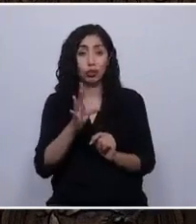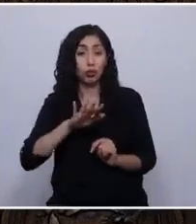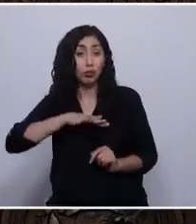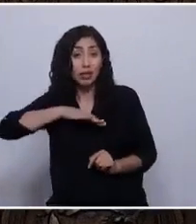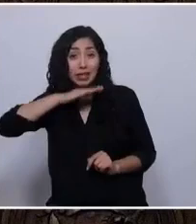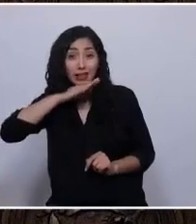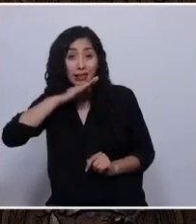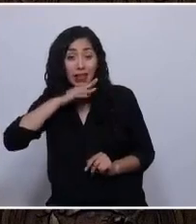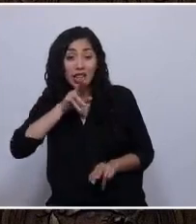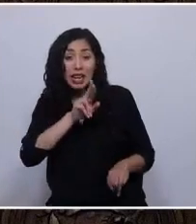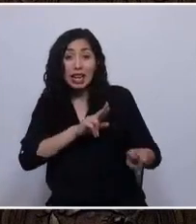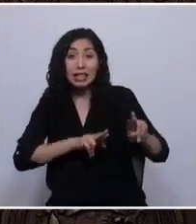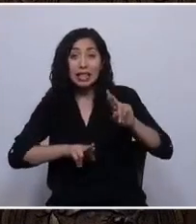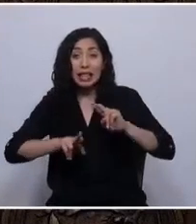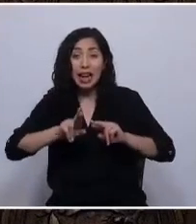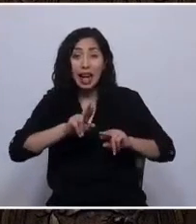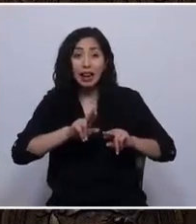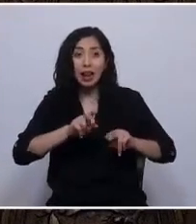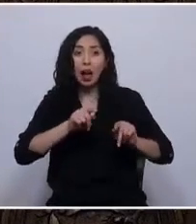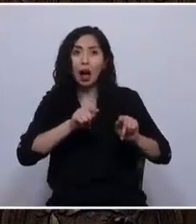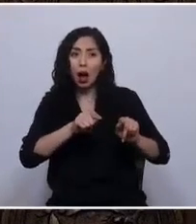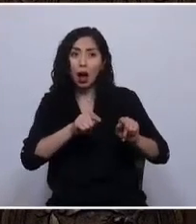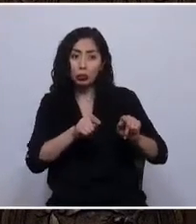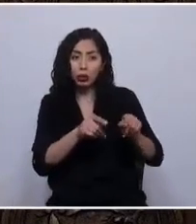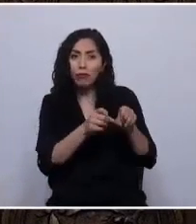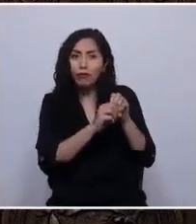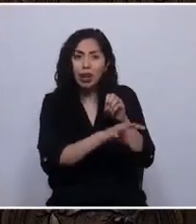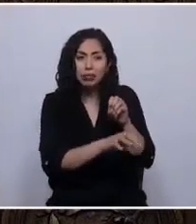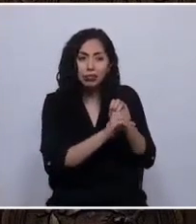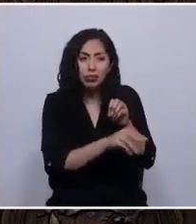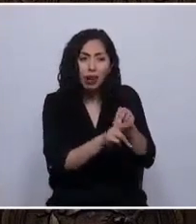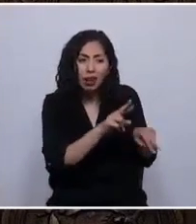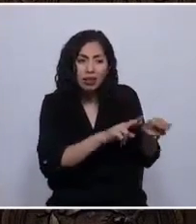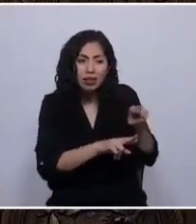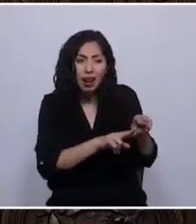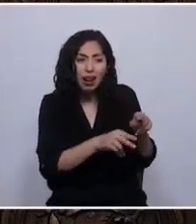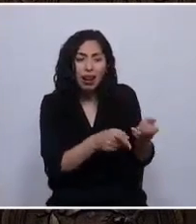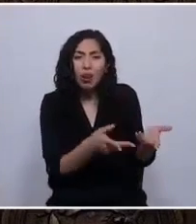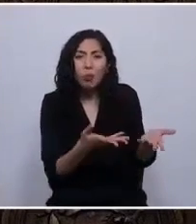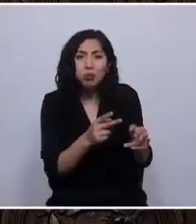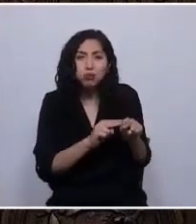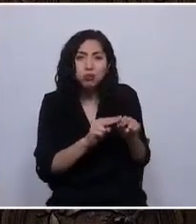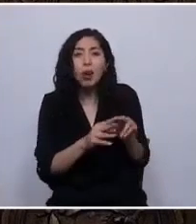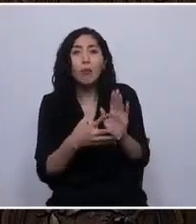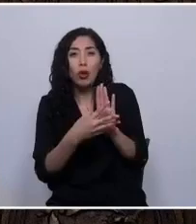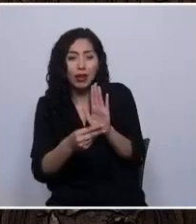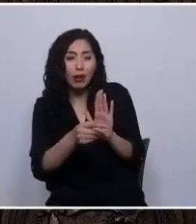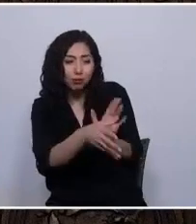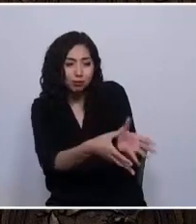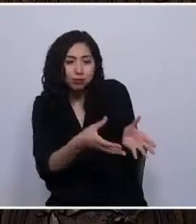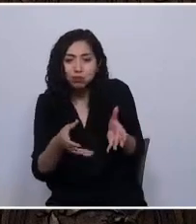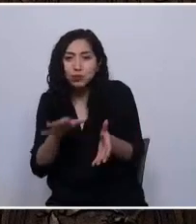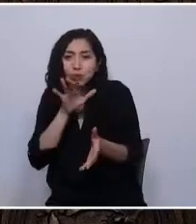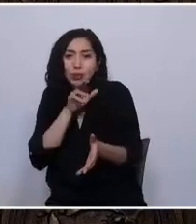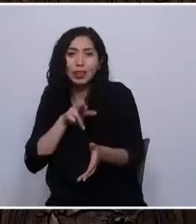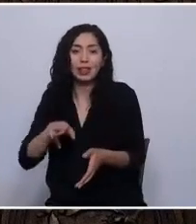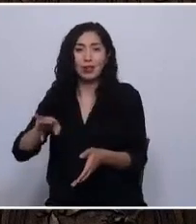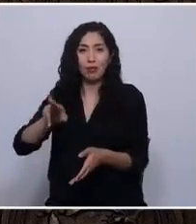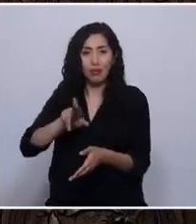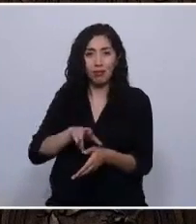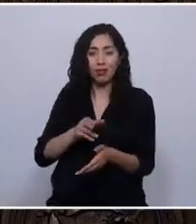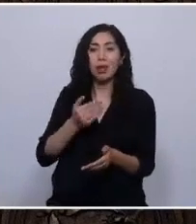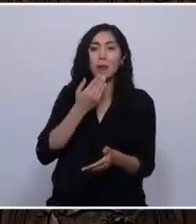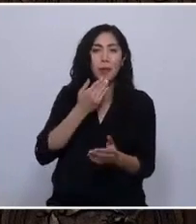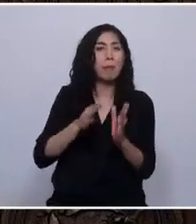sentar las bases de un modelo que le dé vida a esos desechos que no se descomponen con facilidad, y en ese círculo virtuoso permitir que más chilenos creen una